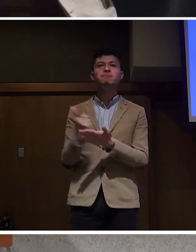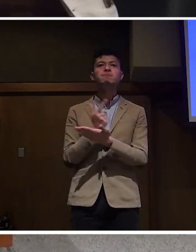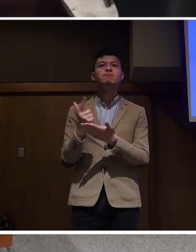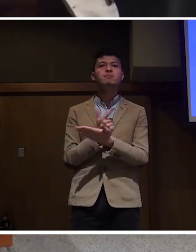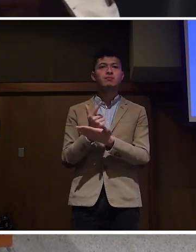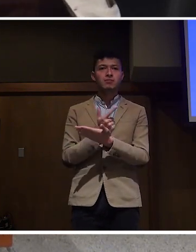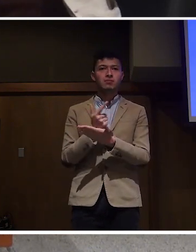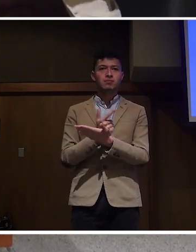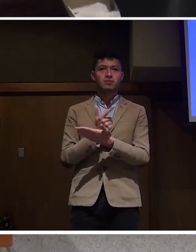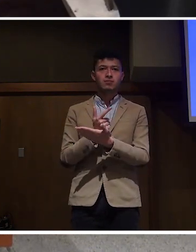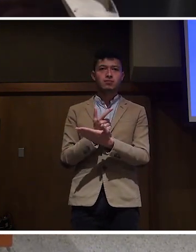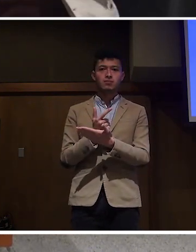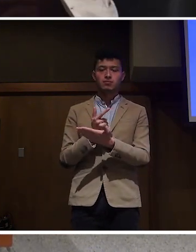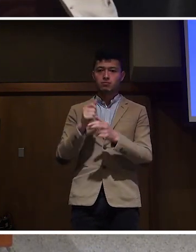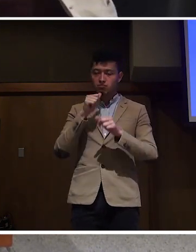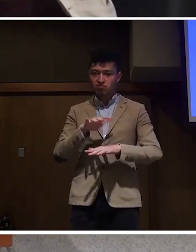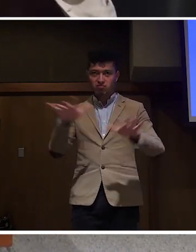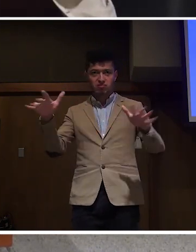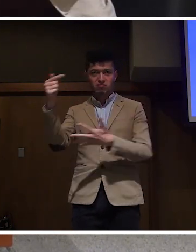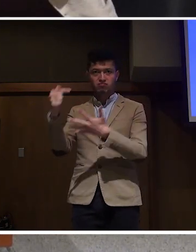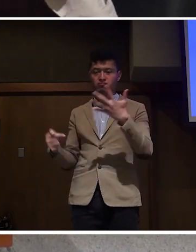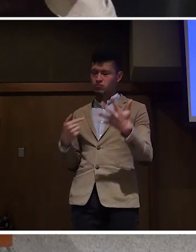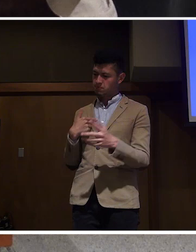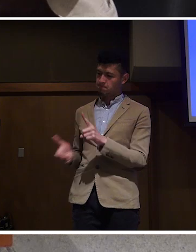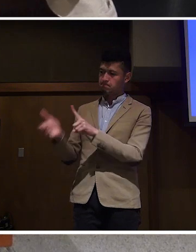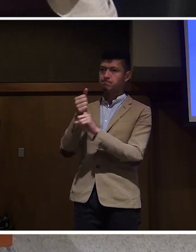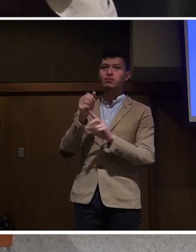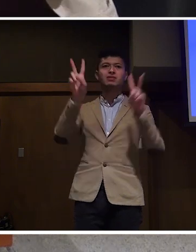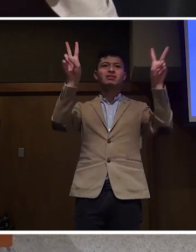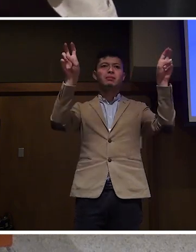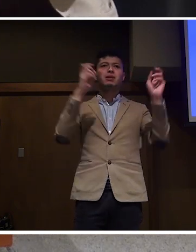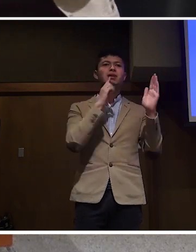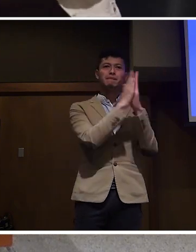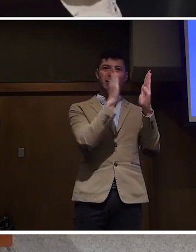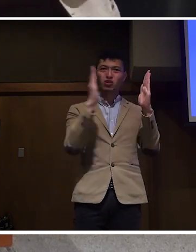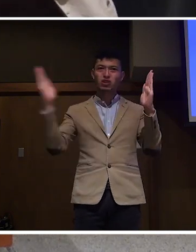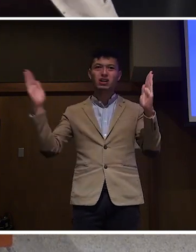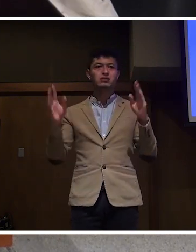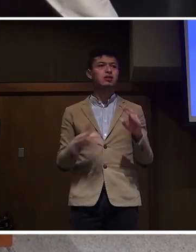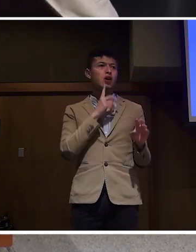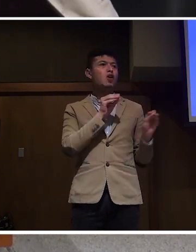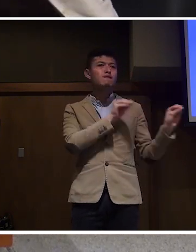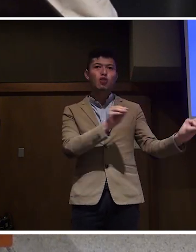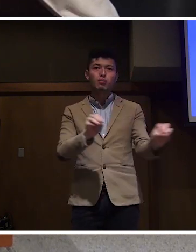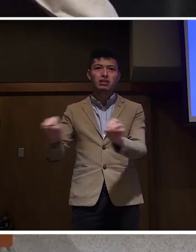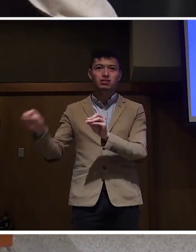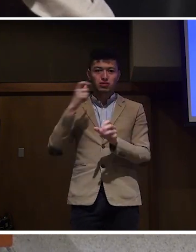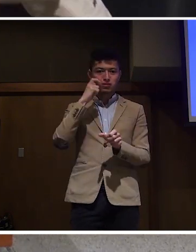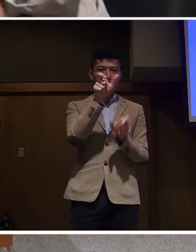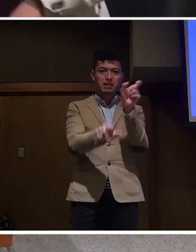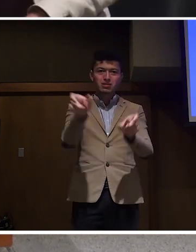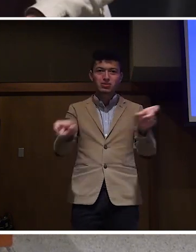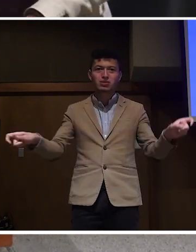de las bibliotecas y lo que puede llamarse formación de ciudadanía o formación de nación o formación